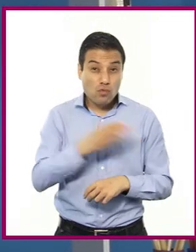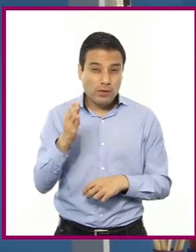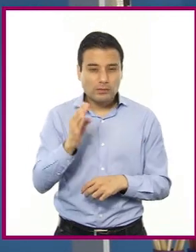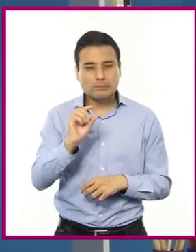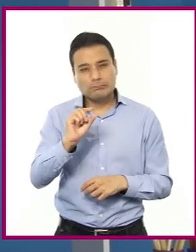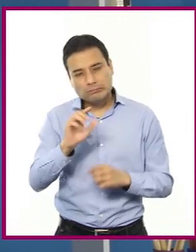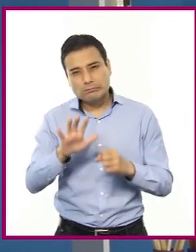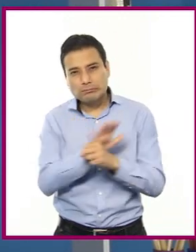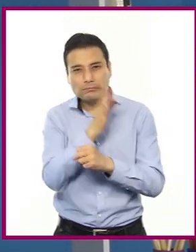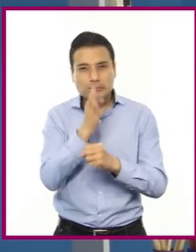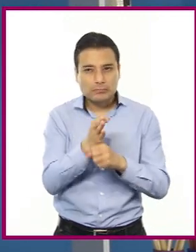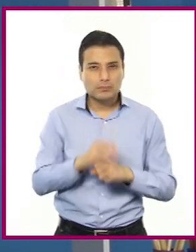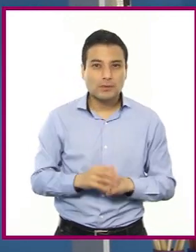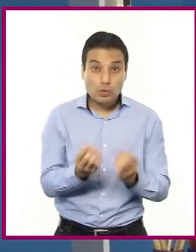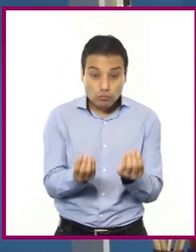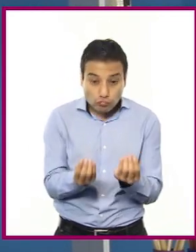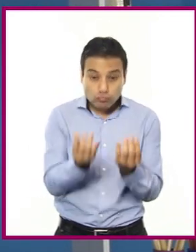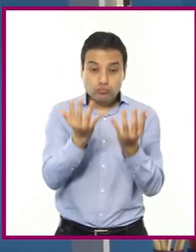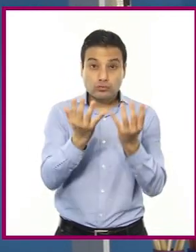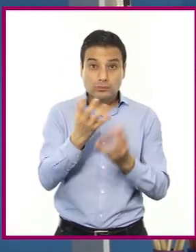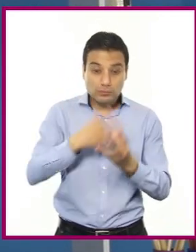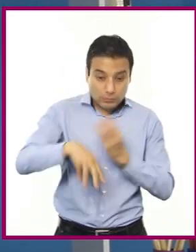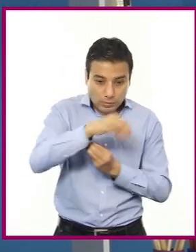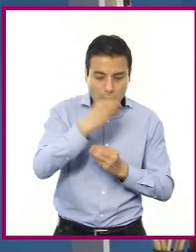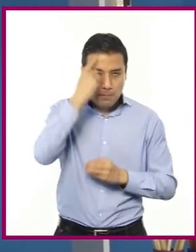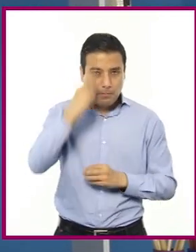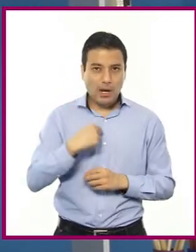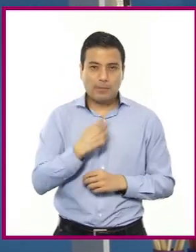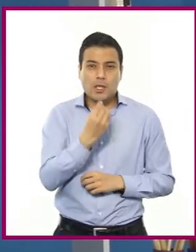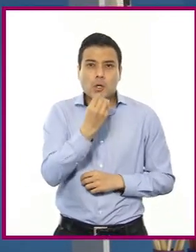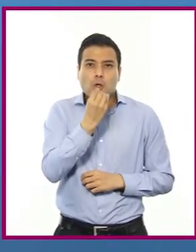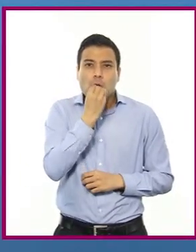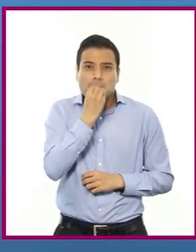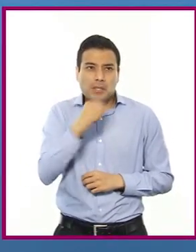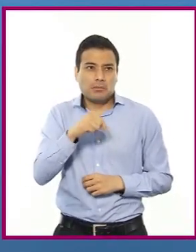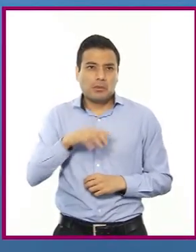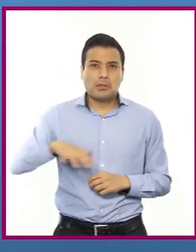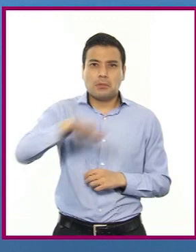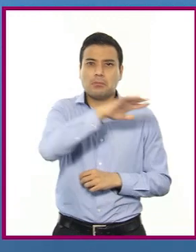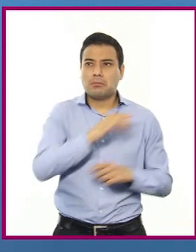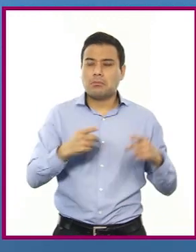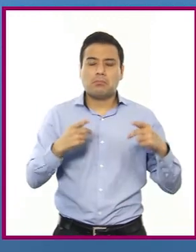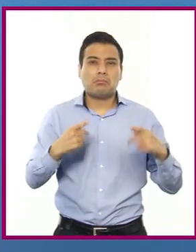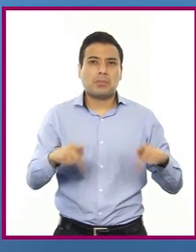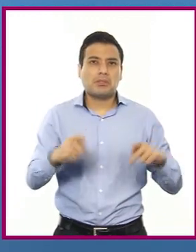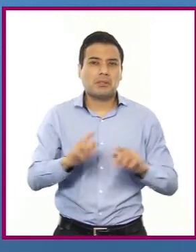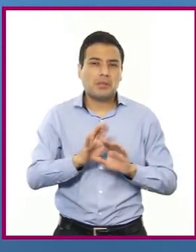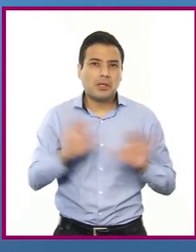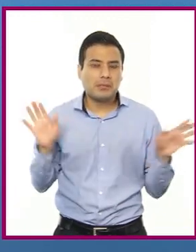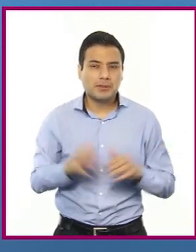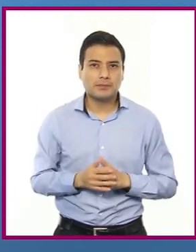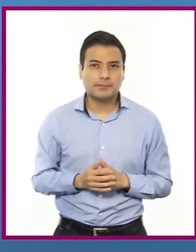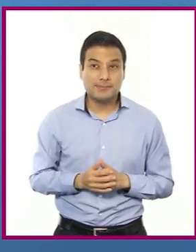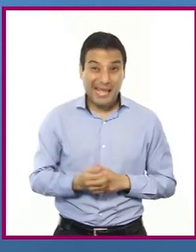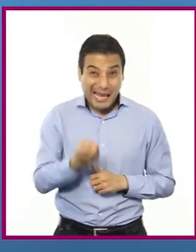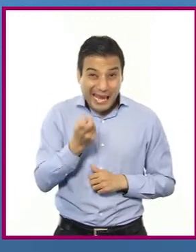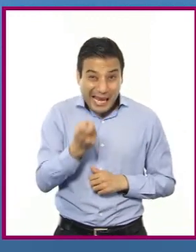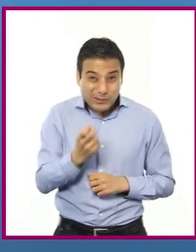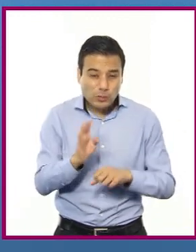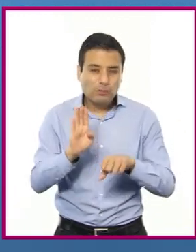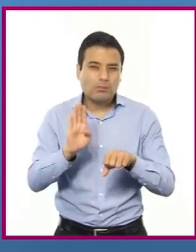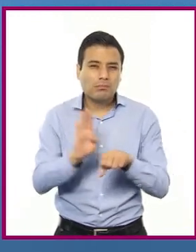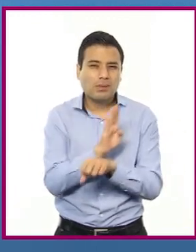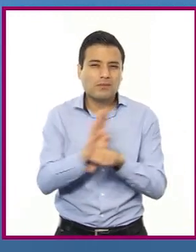era exclusivamente para el autoconsumo y el mercado local. Esta producción tuvo limitados